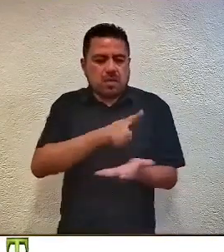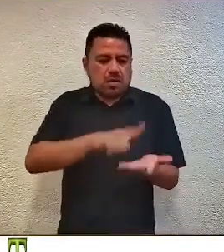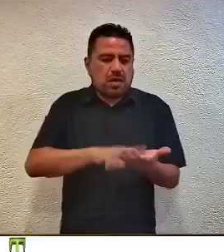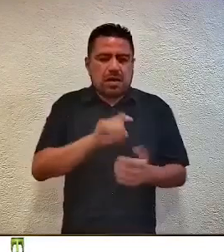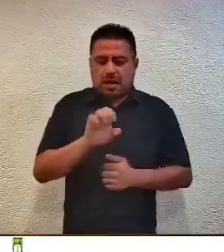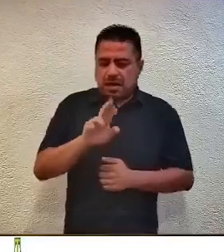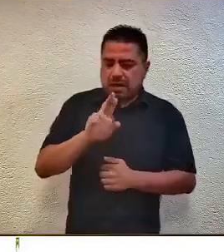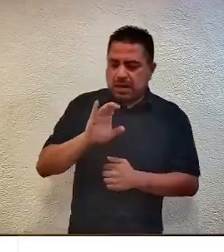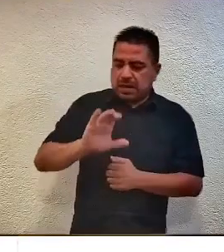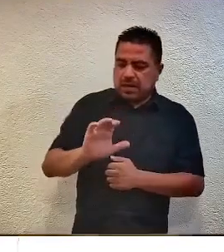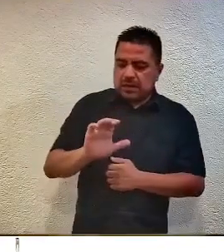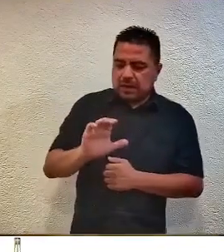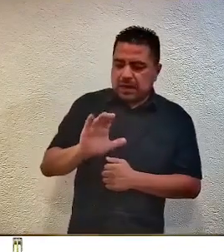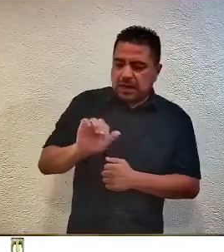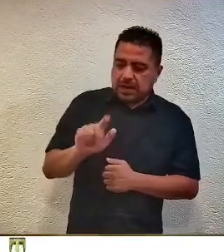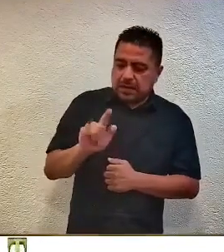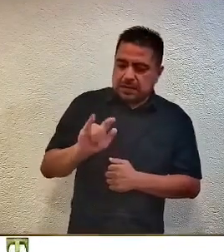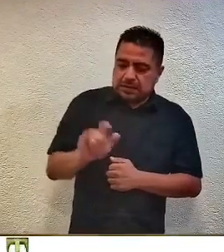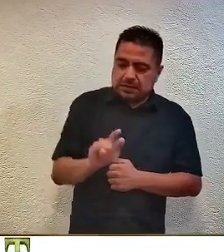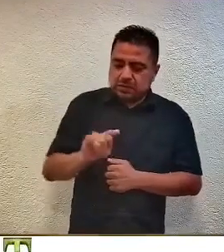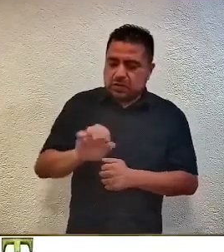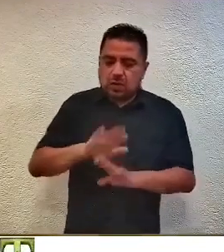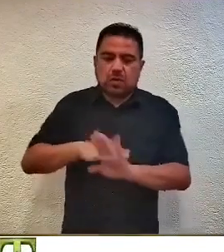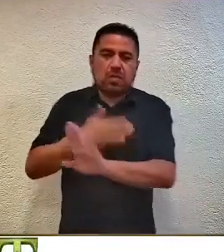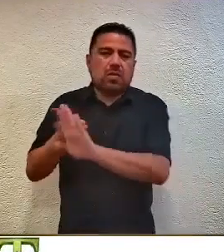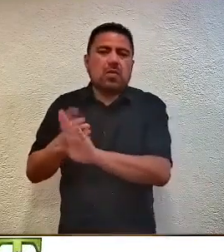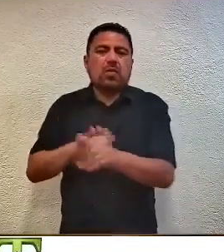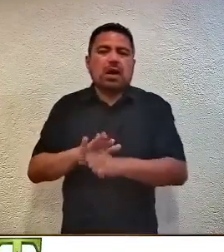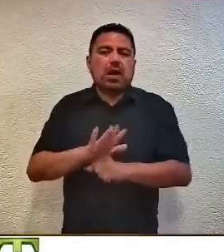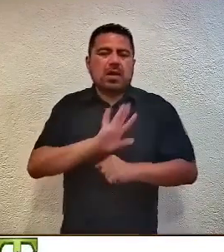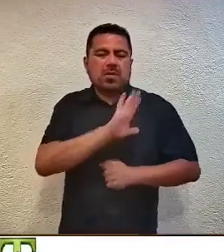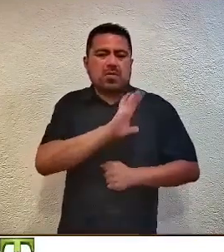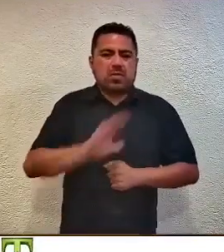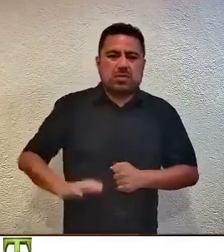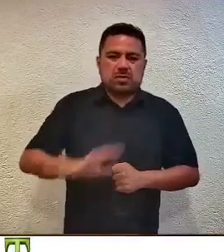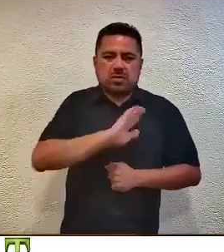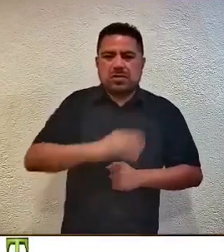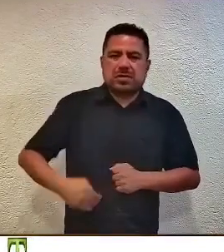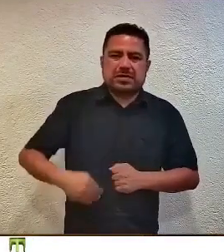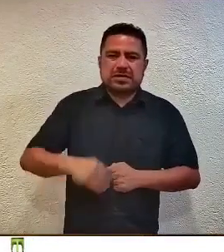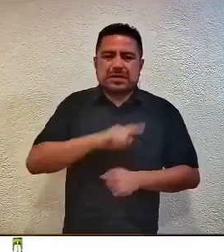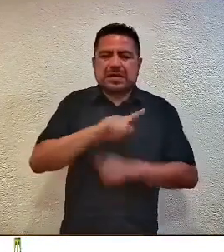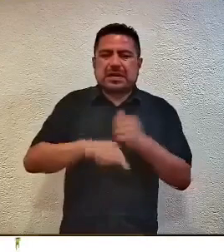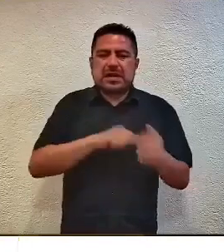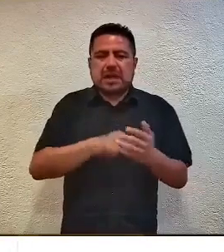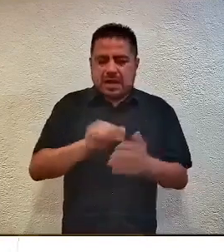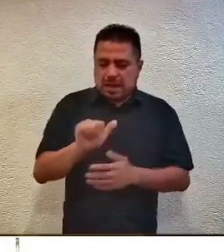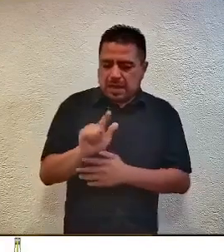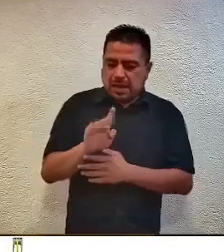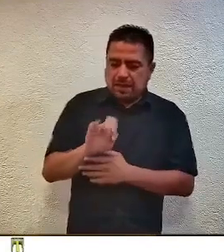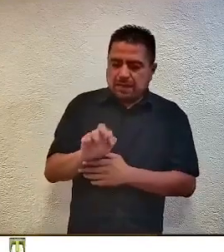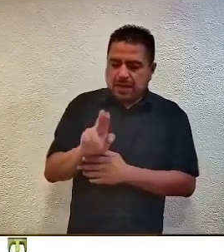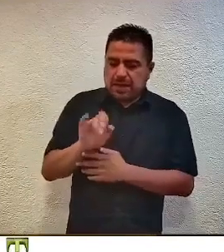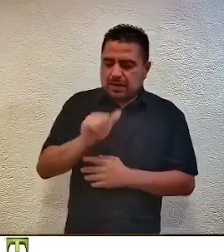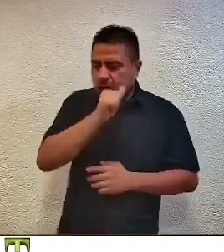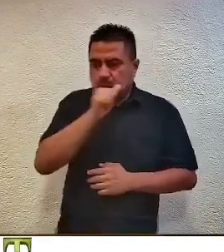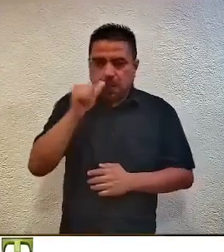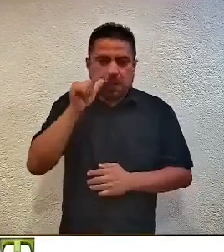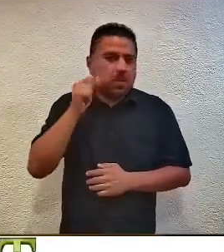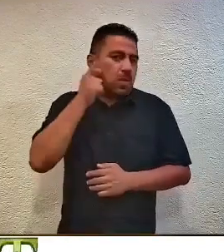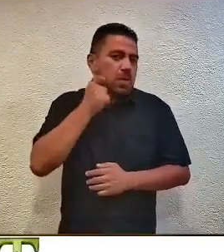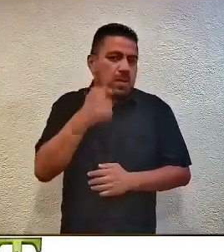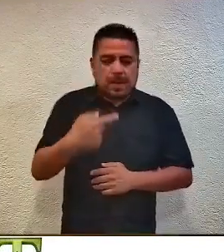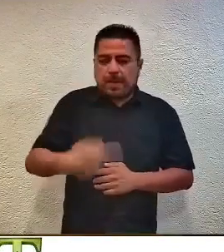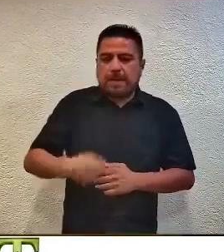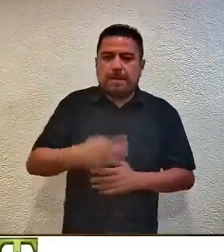Eric Atzel Solís Calixto en contra de la elección de comisario municipal de la comunidad del Arenal de Álvarez, municipio de Benito Juárez, Guerrero.